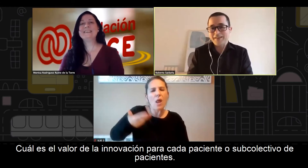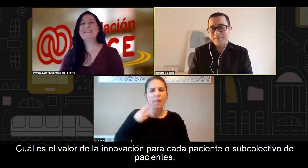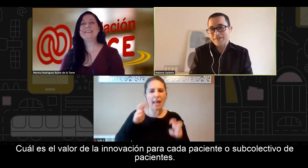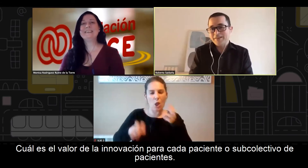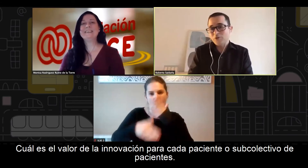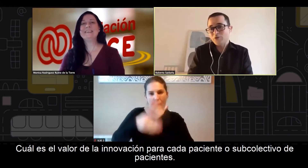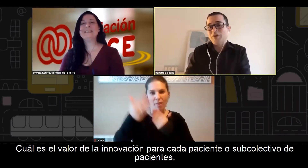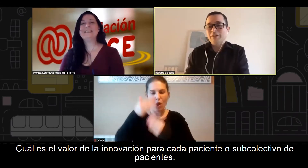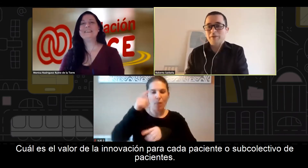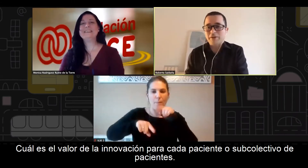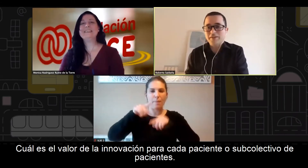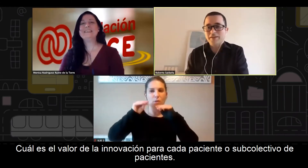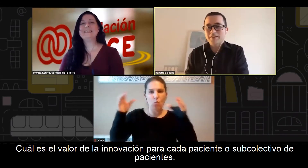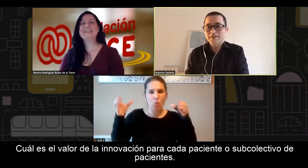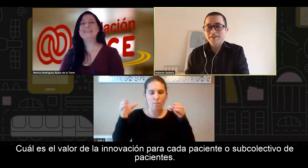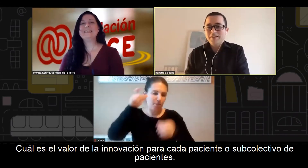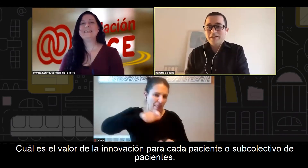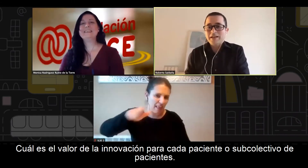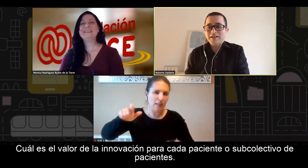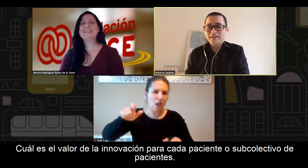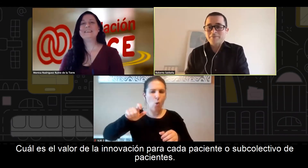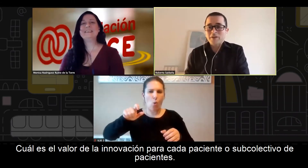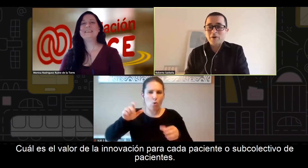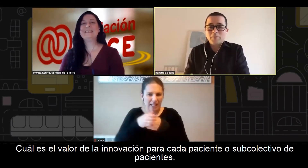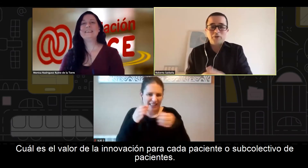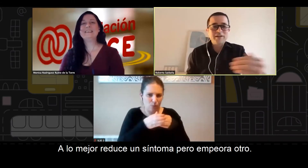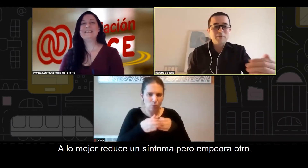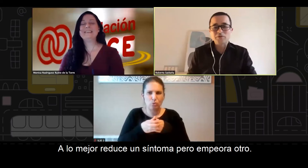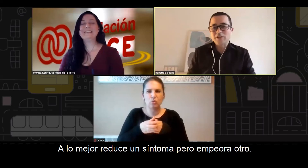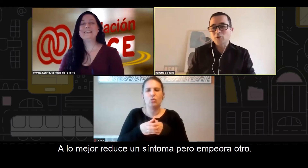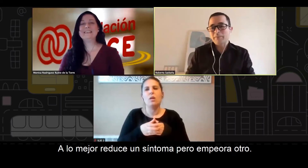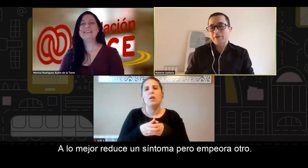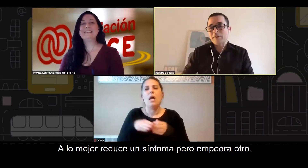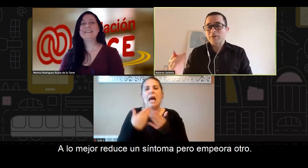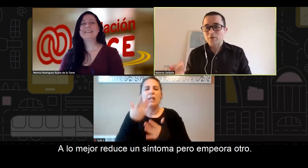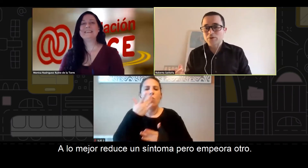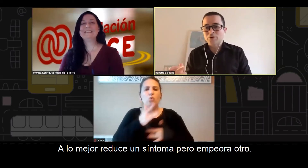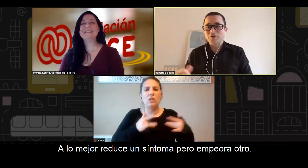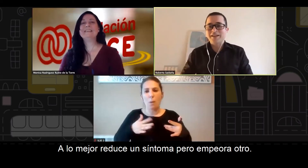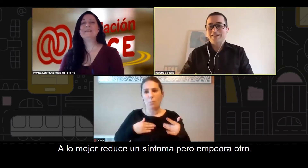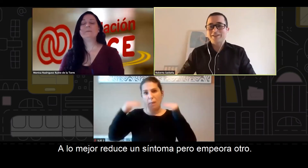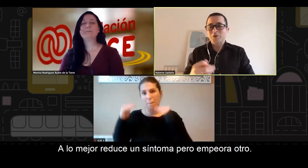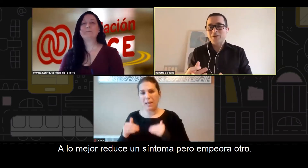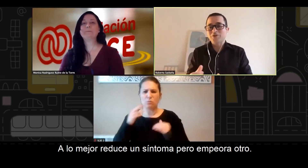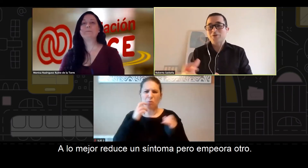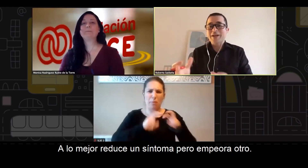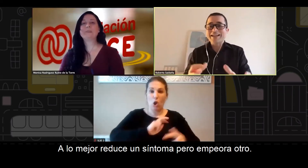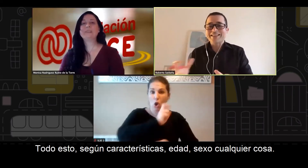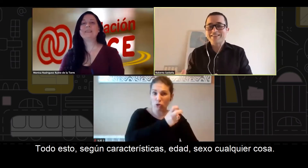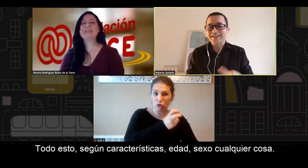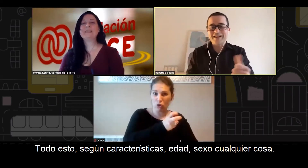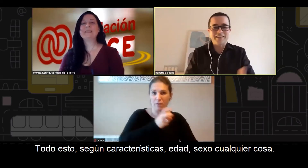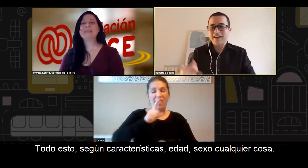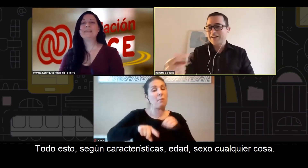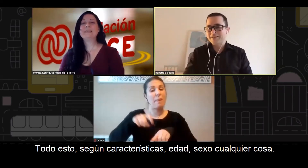cada paciente o subcolectivo de pacientes. A lo mejor te reduce un síntoma, pero te empeora otro. Todo esto según las